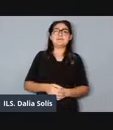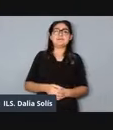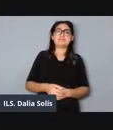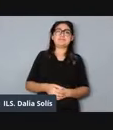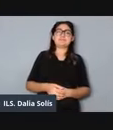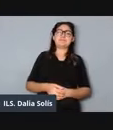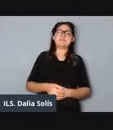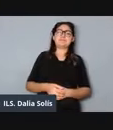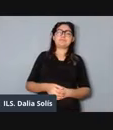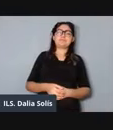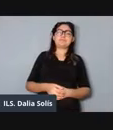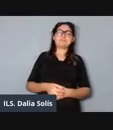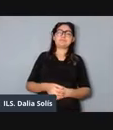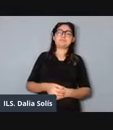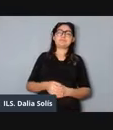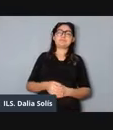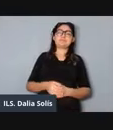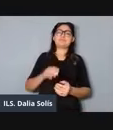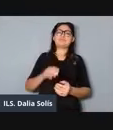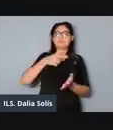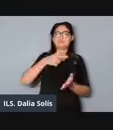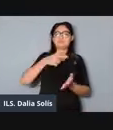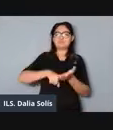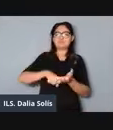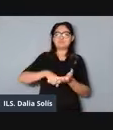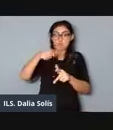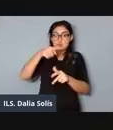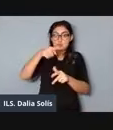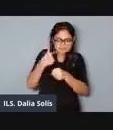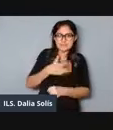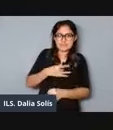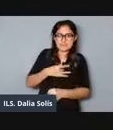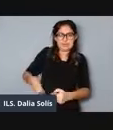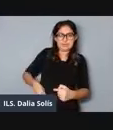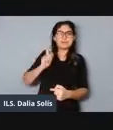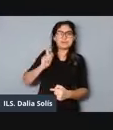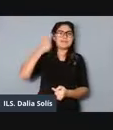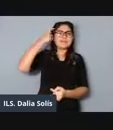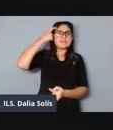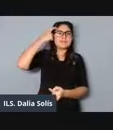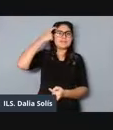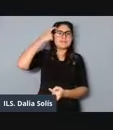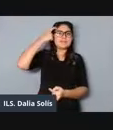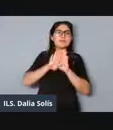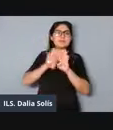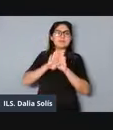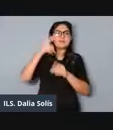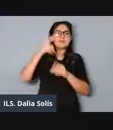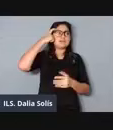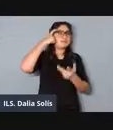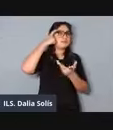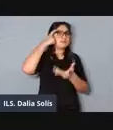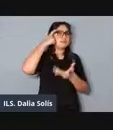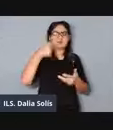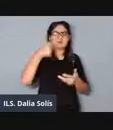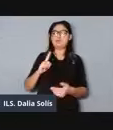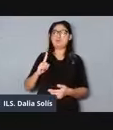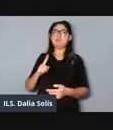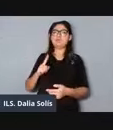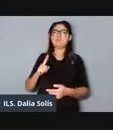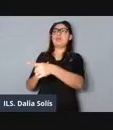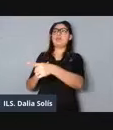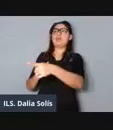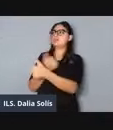cuando no está bien gestionado es referir a la culpa de otros, ¿sí? Desafanarnos